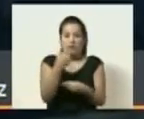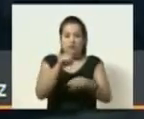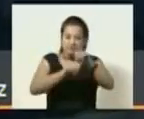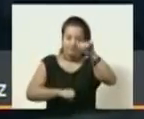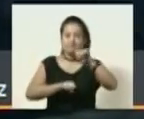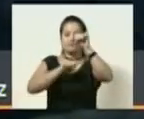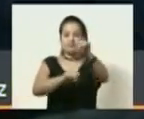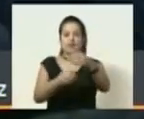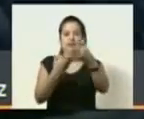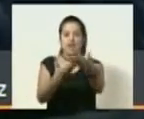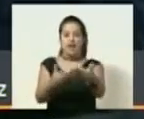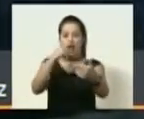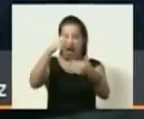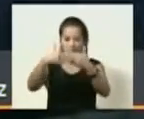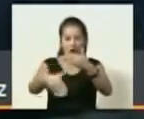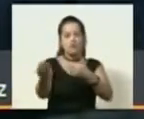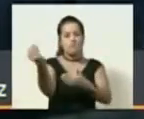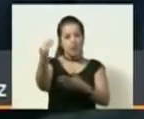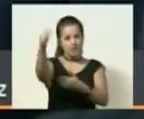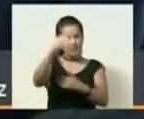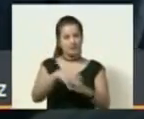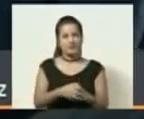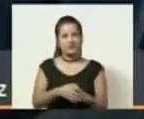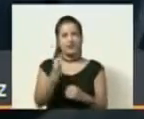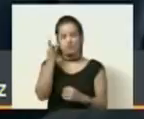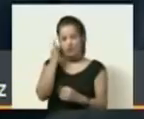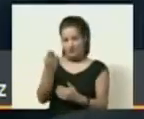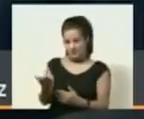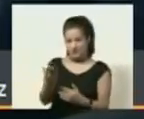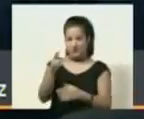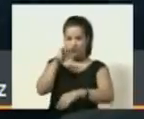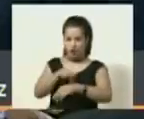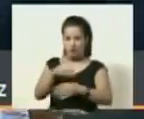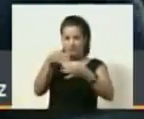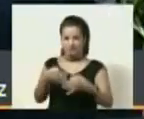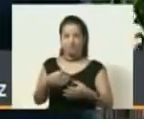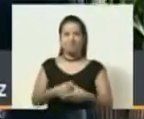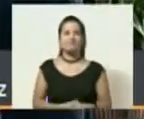que están por venir. Médica integral comunitaria.